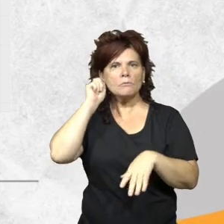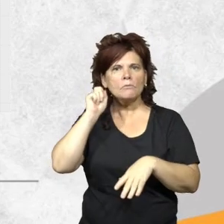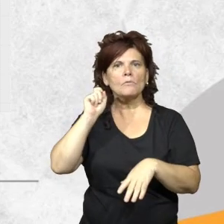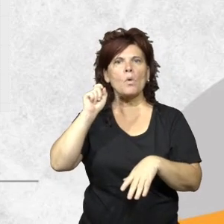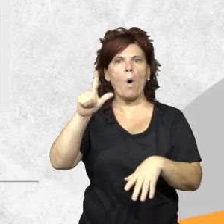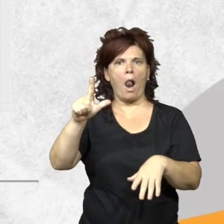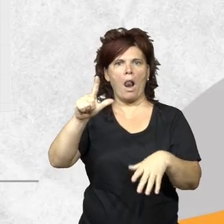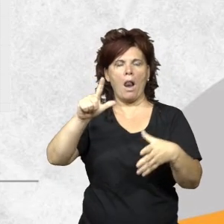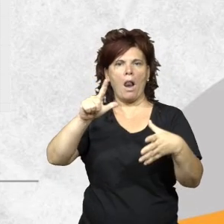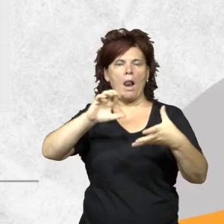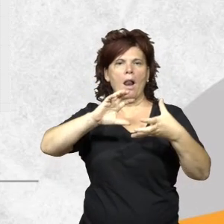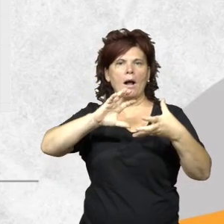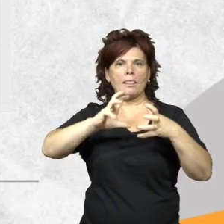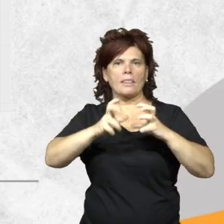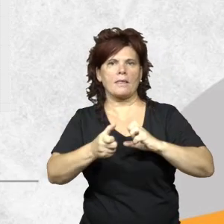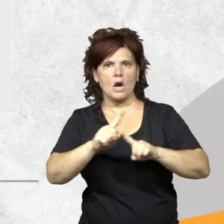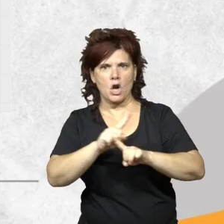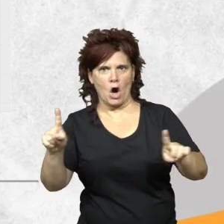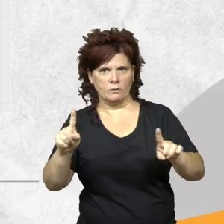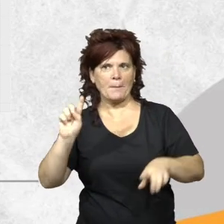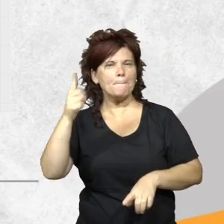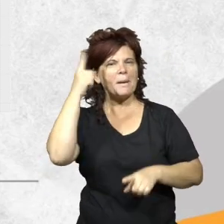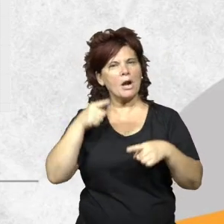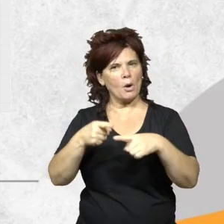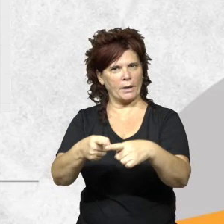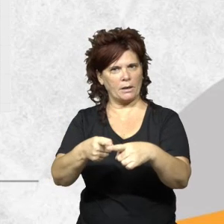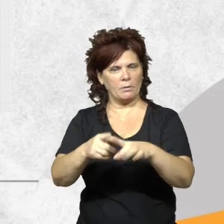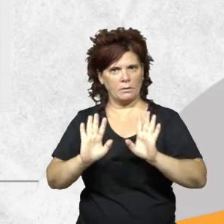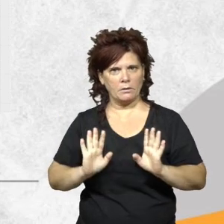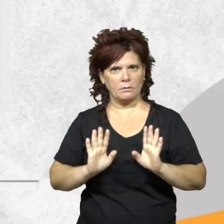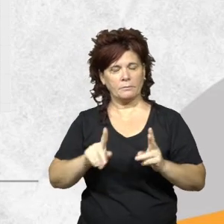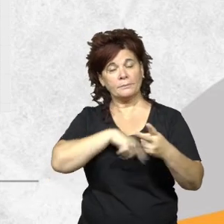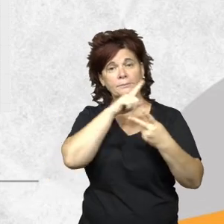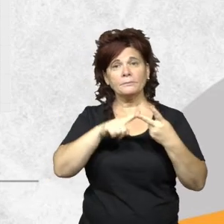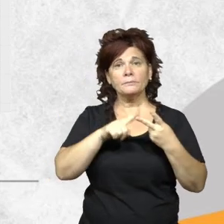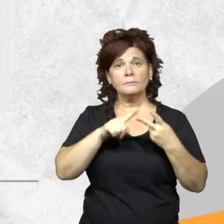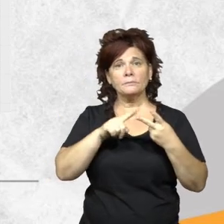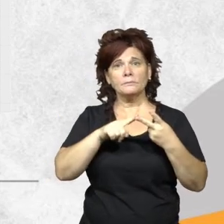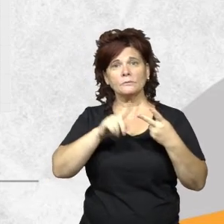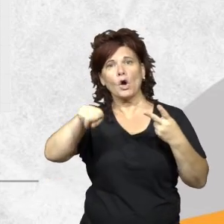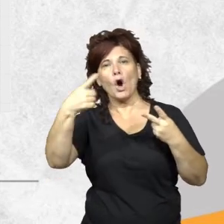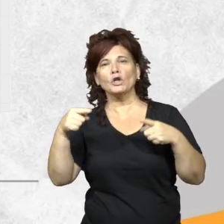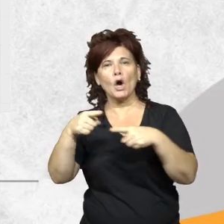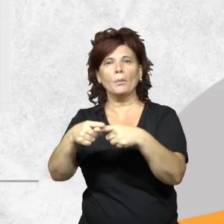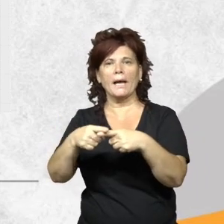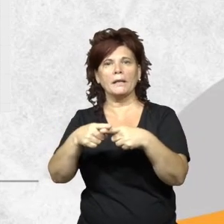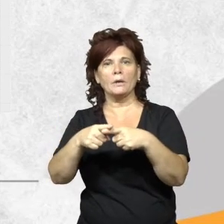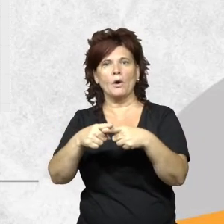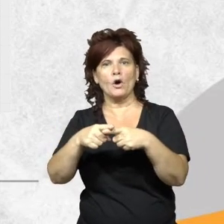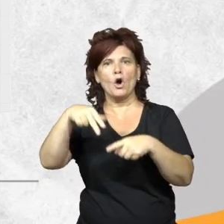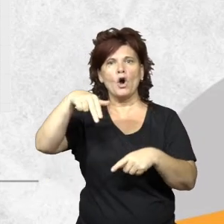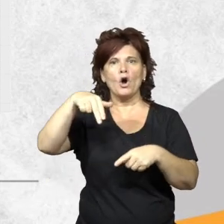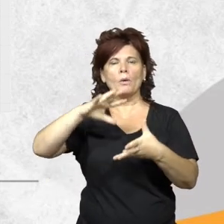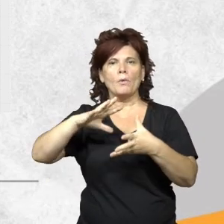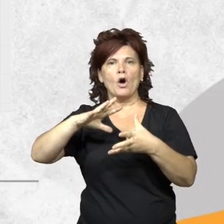de esa actividad, obra o proyecto como primer objetivo. Y luego, un objetivo de no nocividad. O sea, que no basta con que